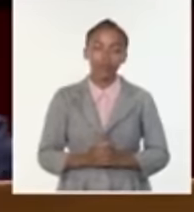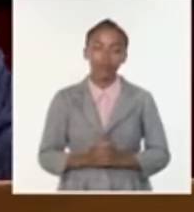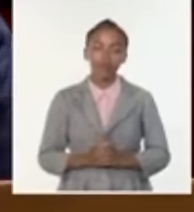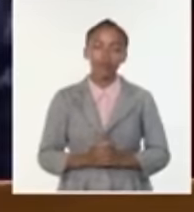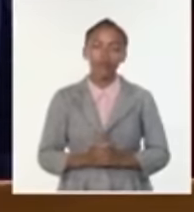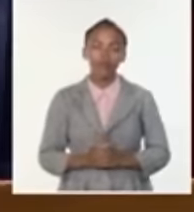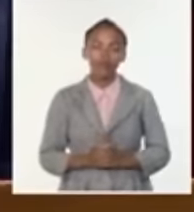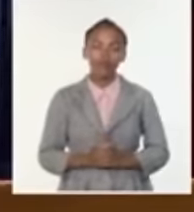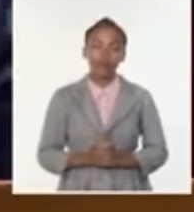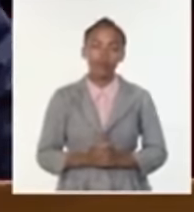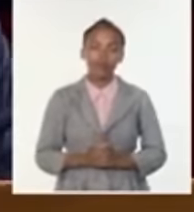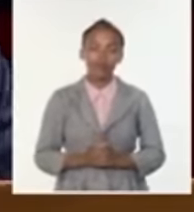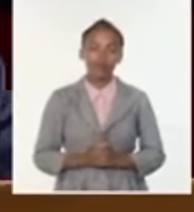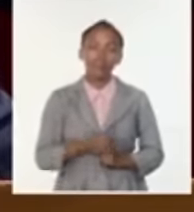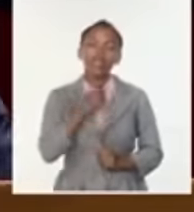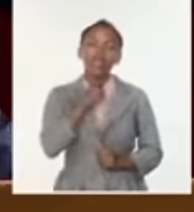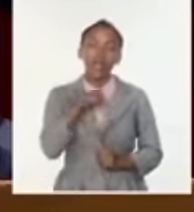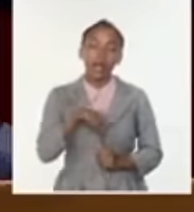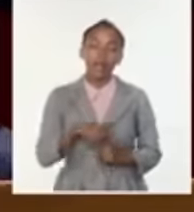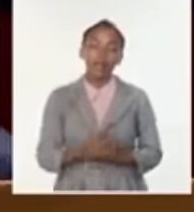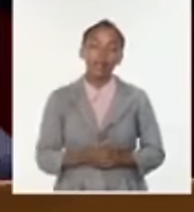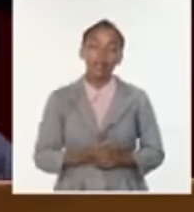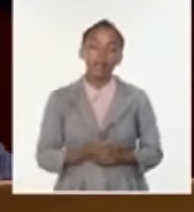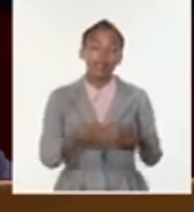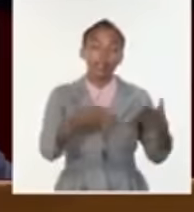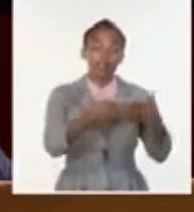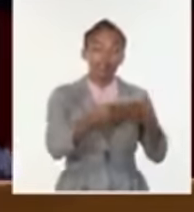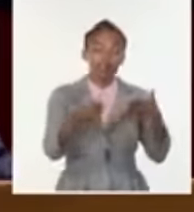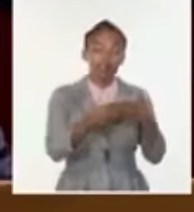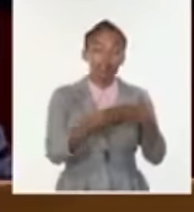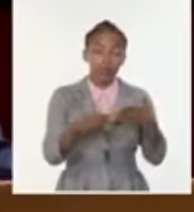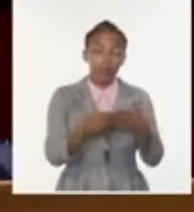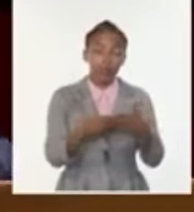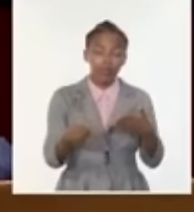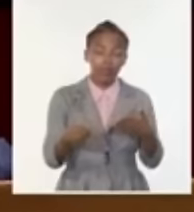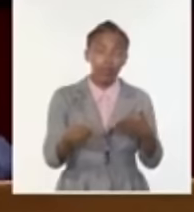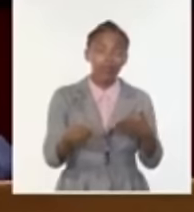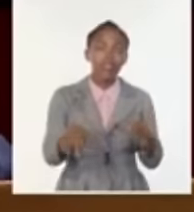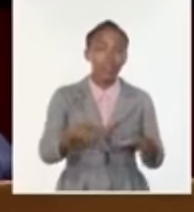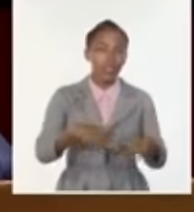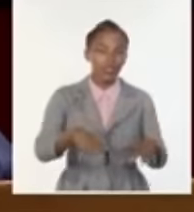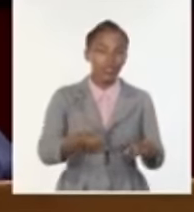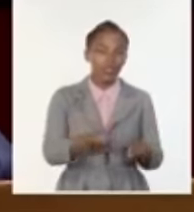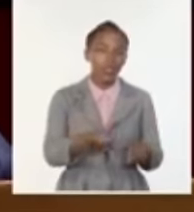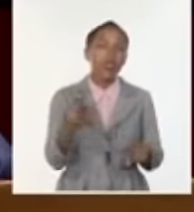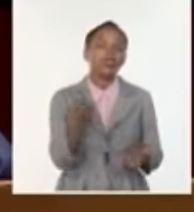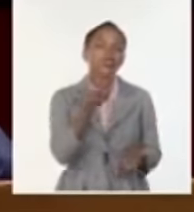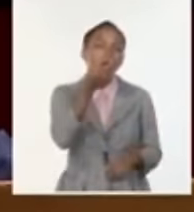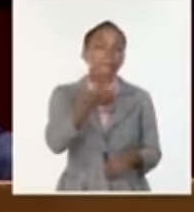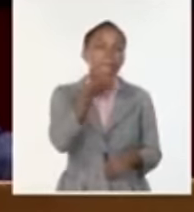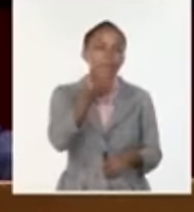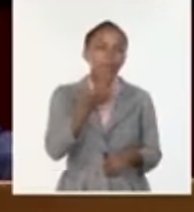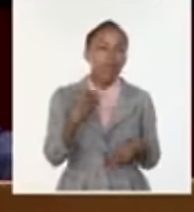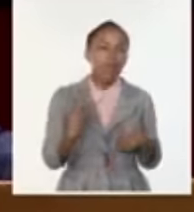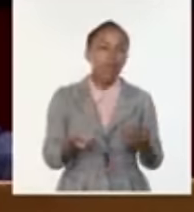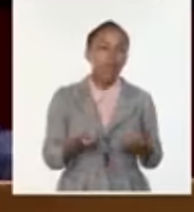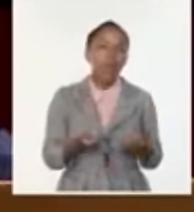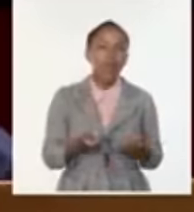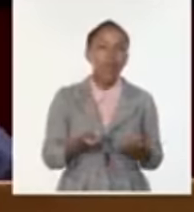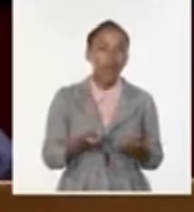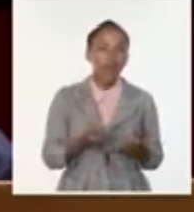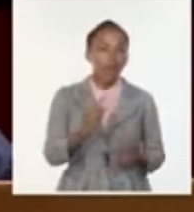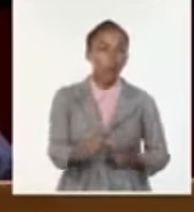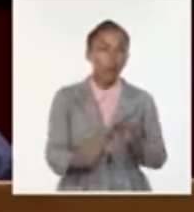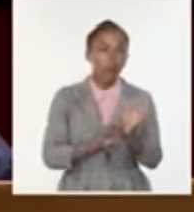Sobre la dolarización parcial de la economía, asunto en el cual también nos referimos, estamos avanzando